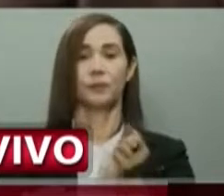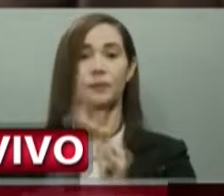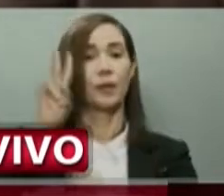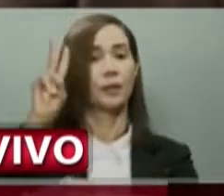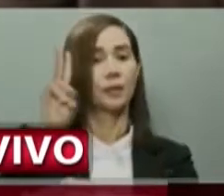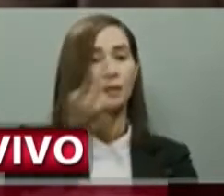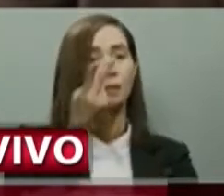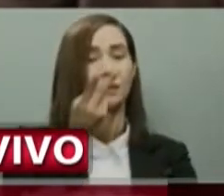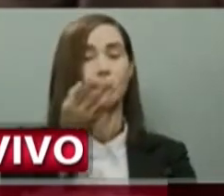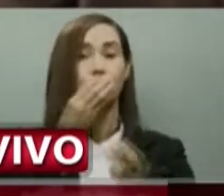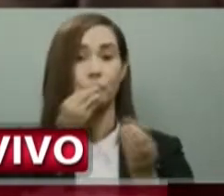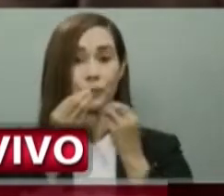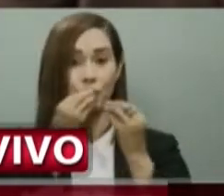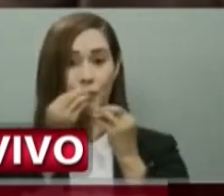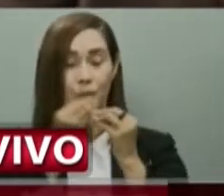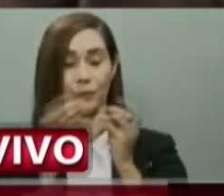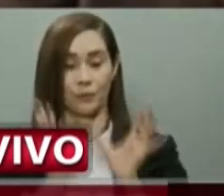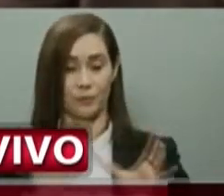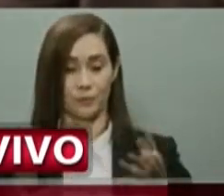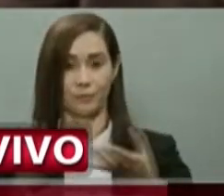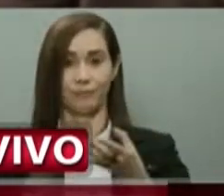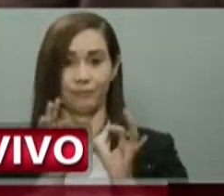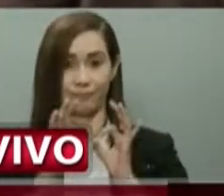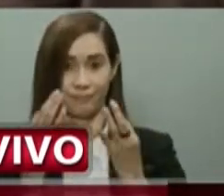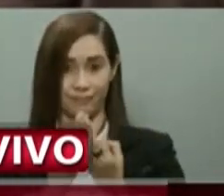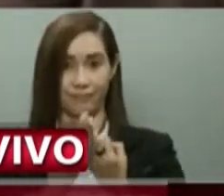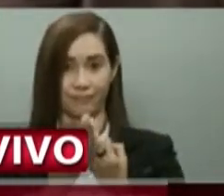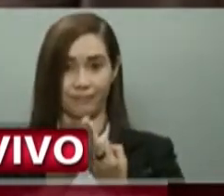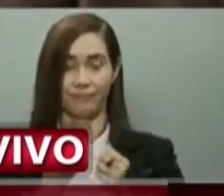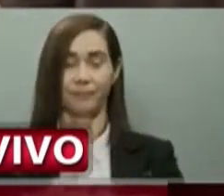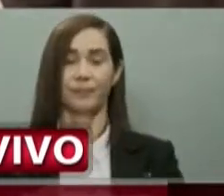segundo producto de consumo de la canasta familiar.